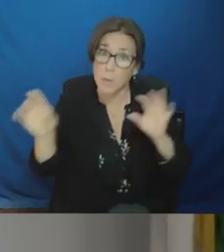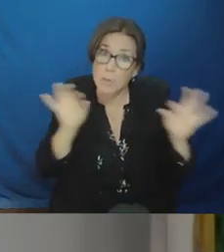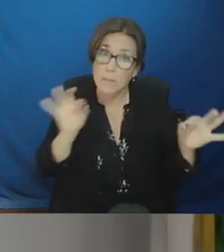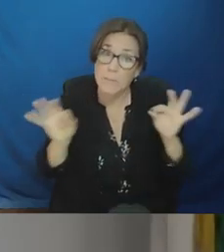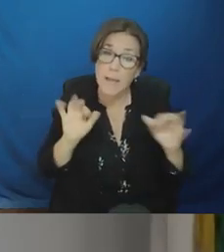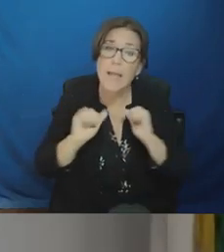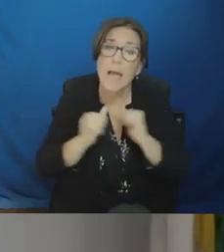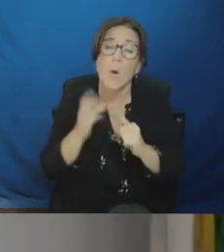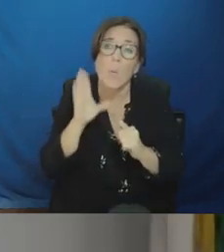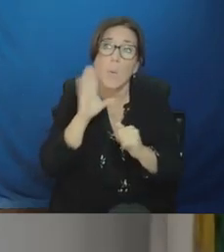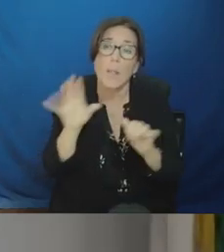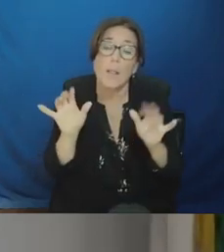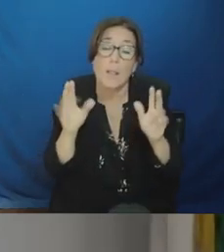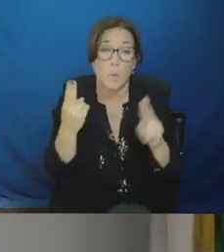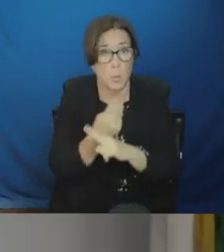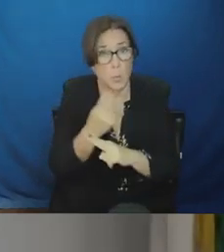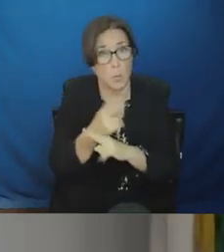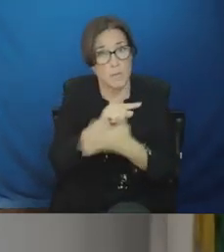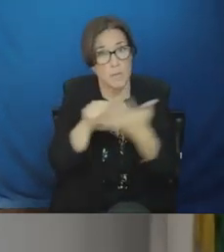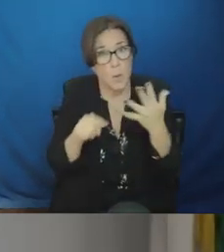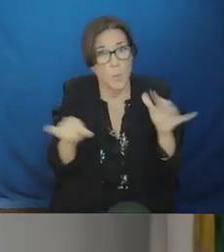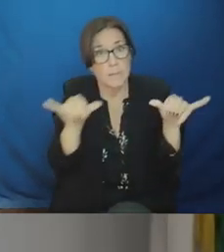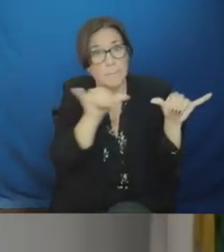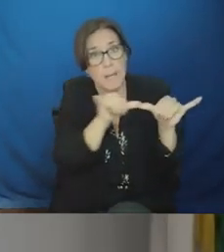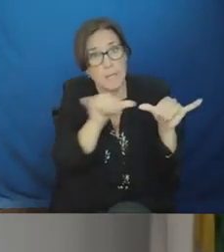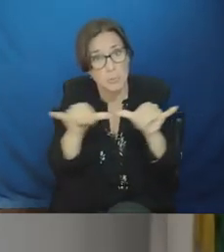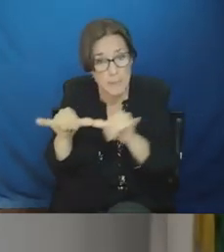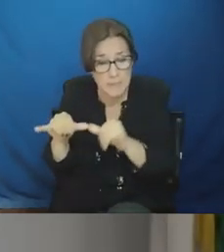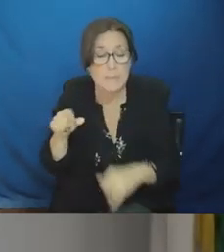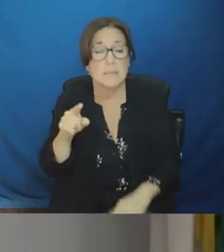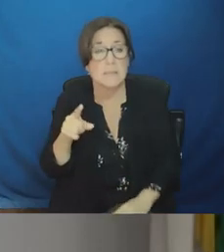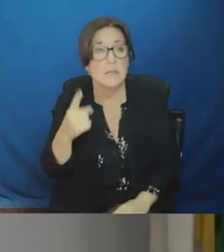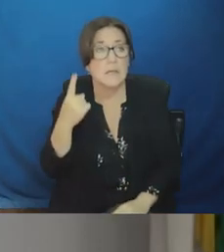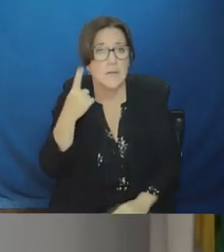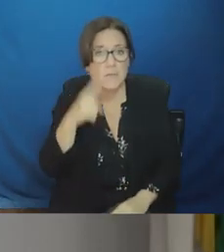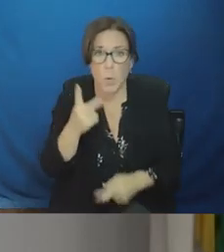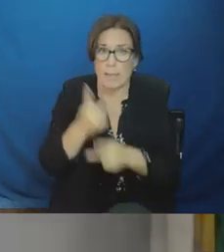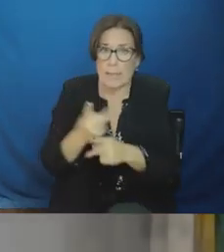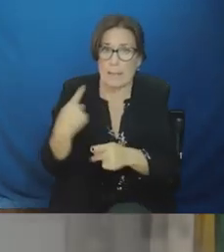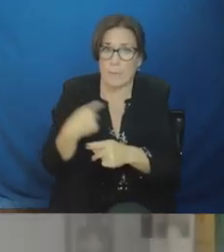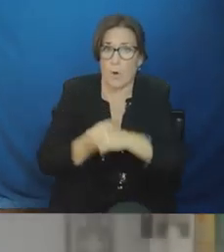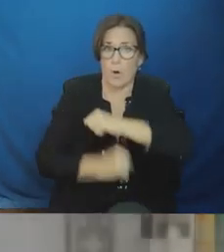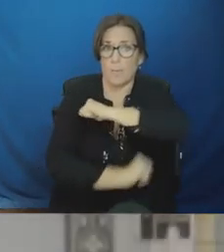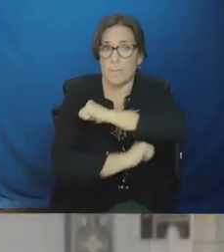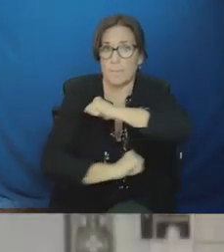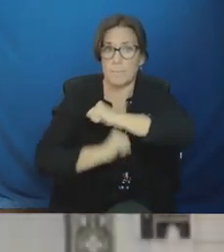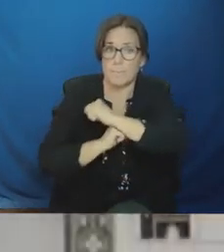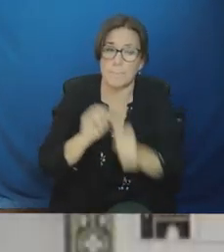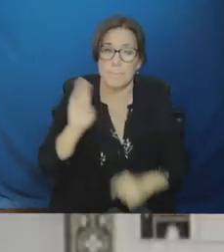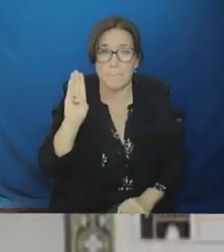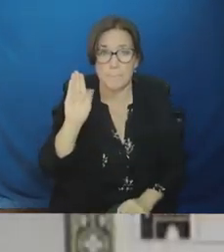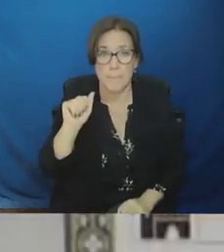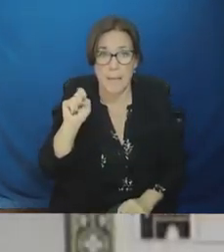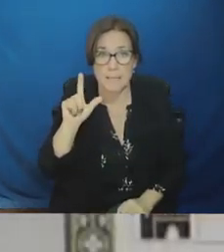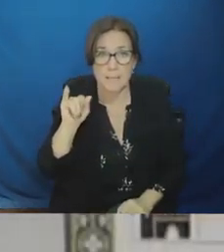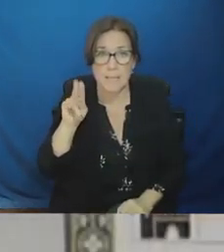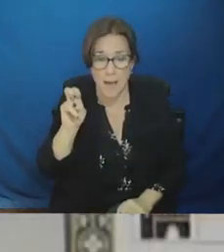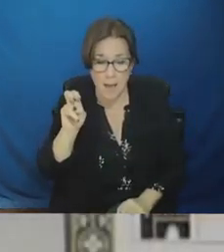doctora maldonado por haber explicado que se va a utilizar esto como que se va a utilizar estos indicadores